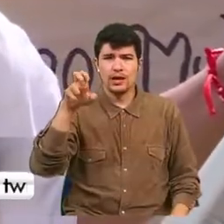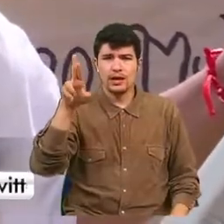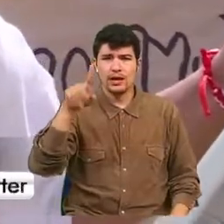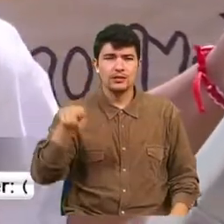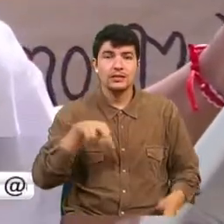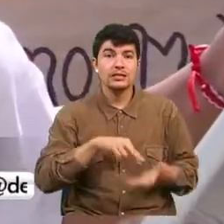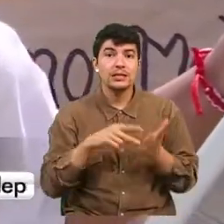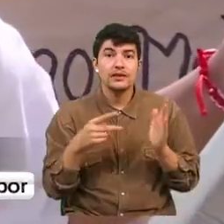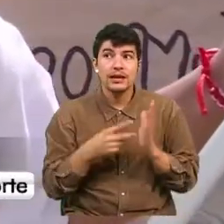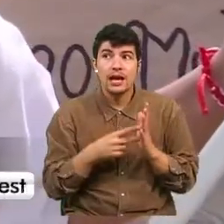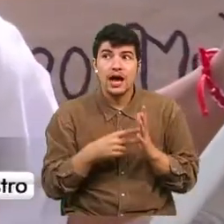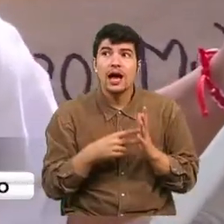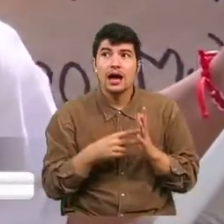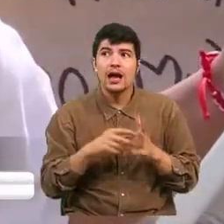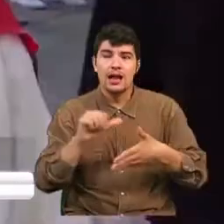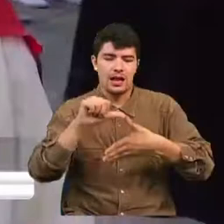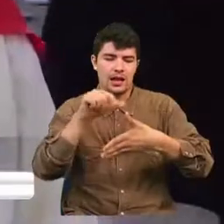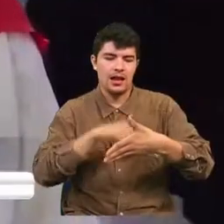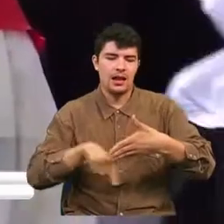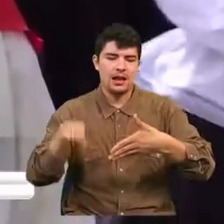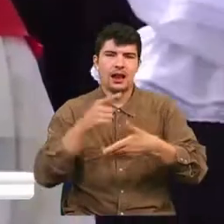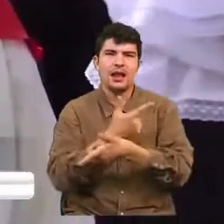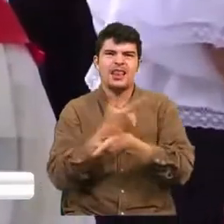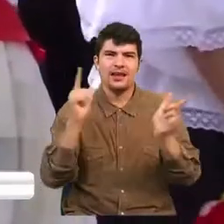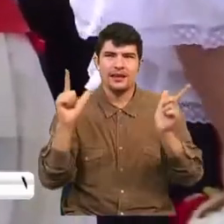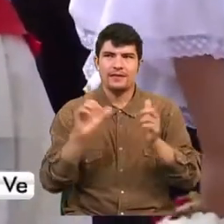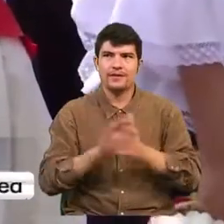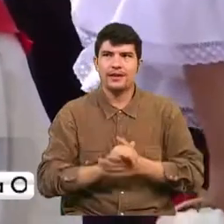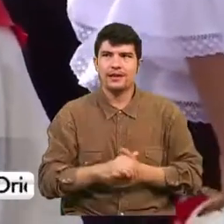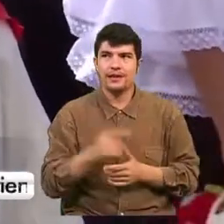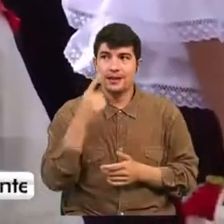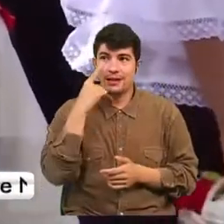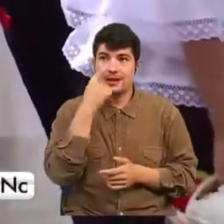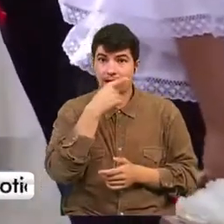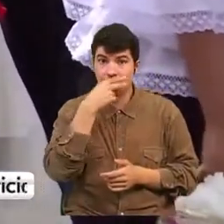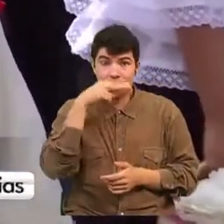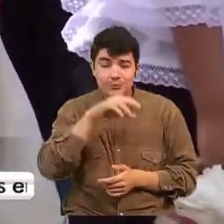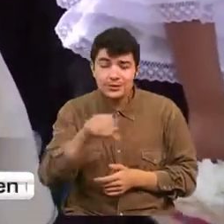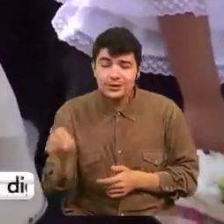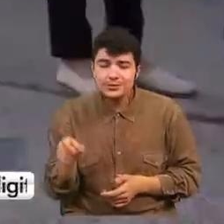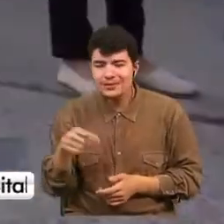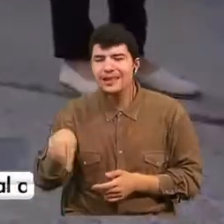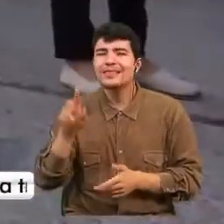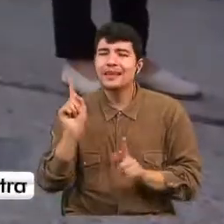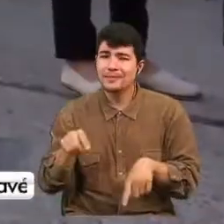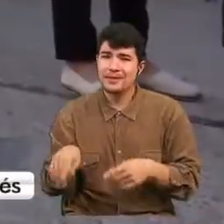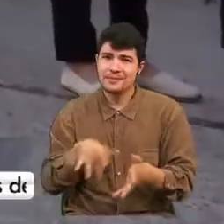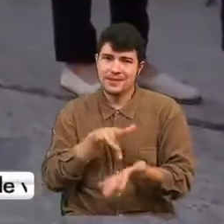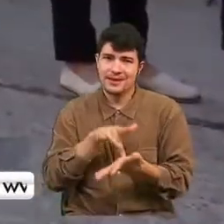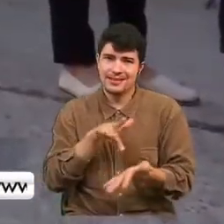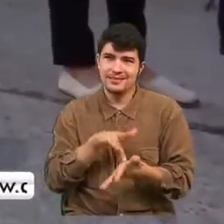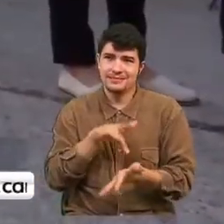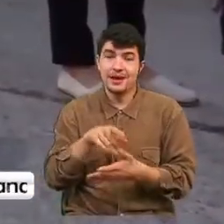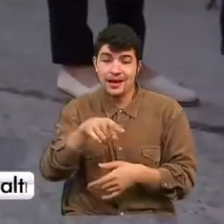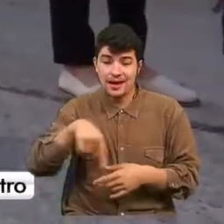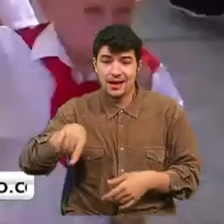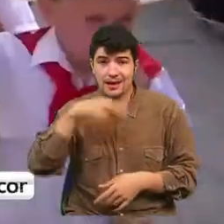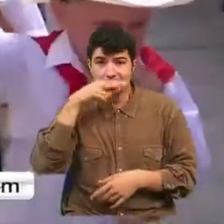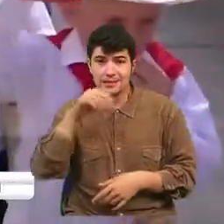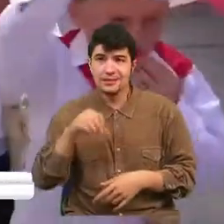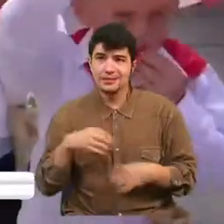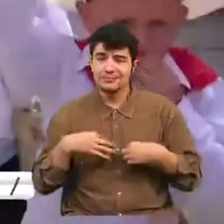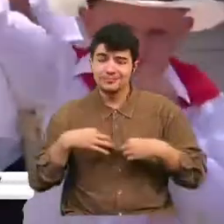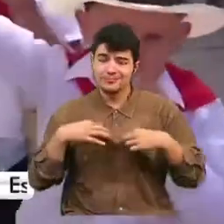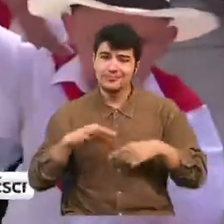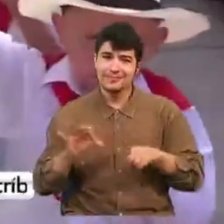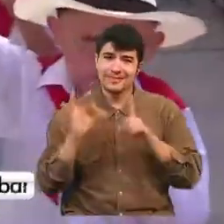chispa que hizo que la América tuviera libertad. Los ojos de la infancia también formaron parte de estas fiestas. Ellos serán la prenda